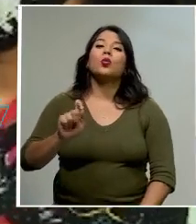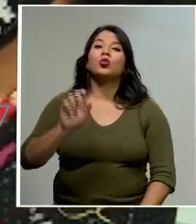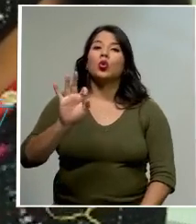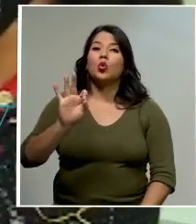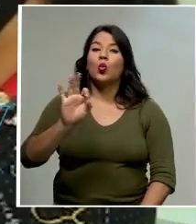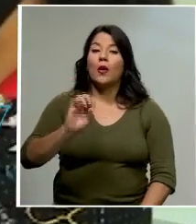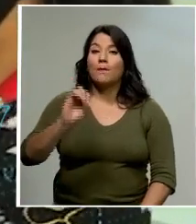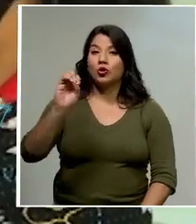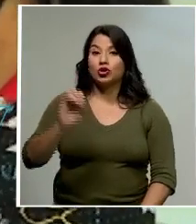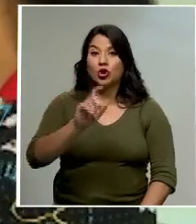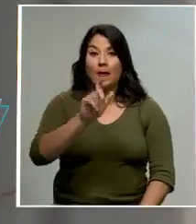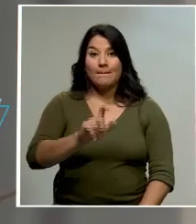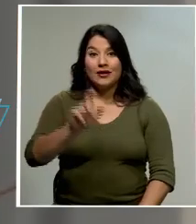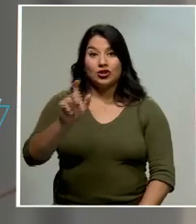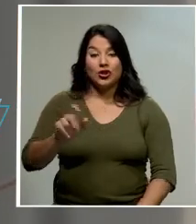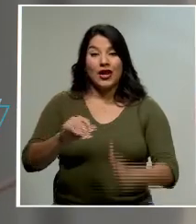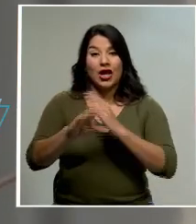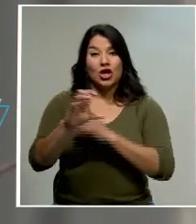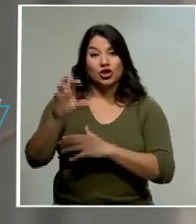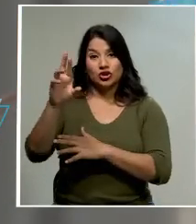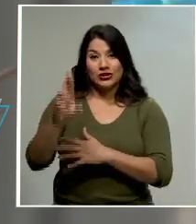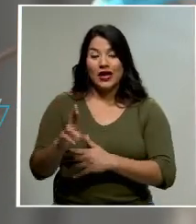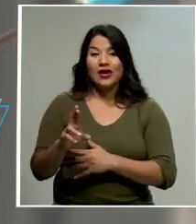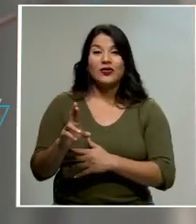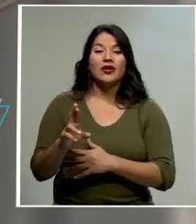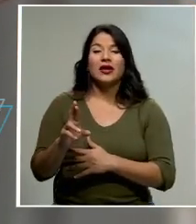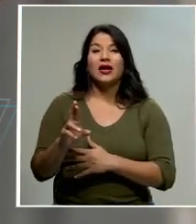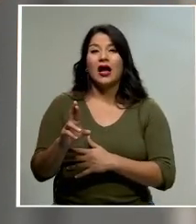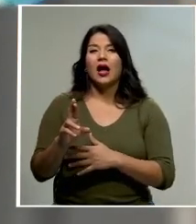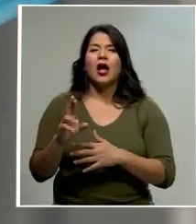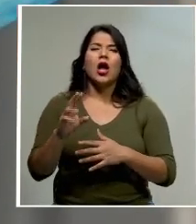53.9% de la población total del país, estimada en